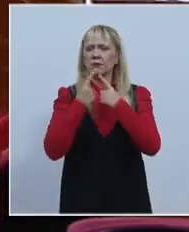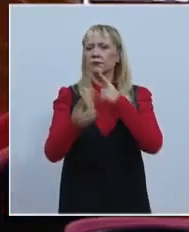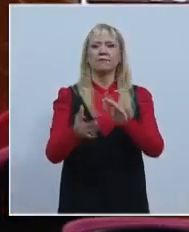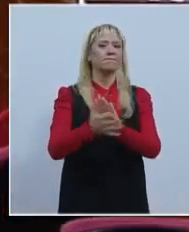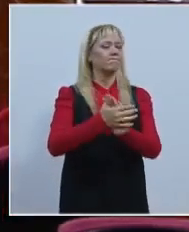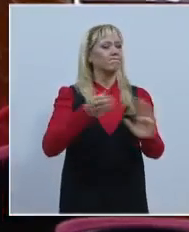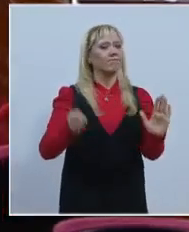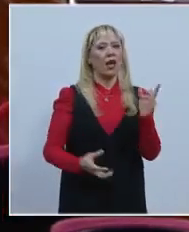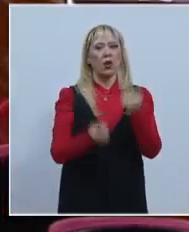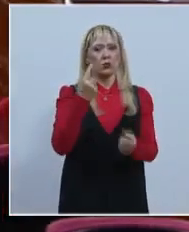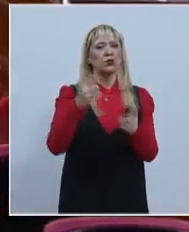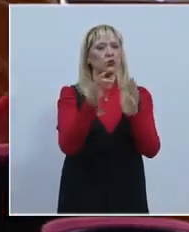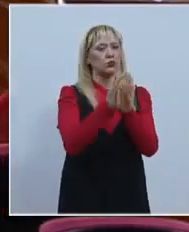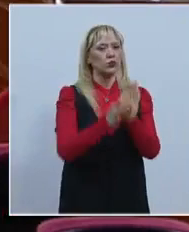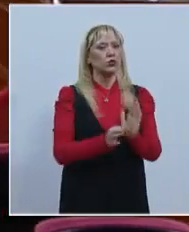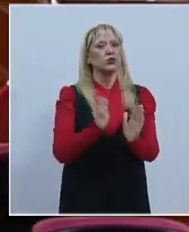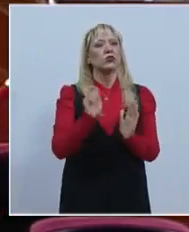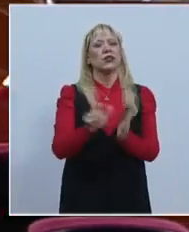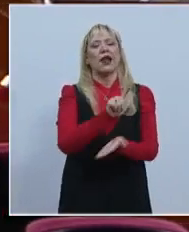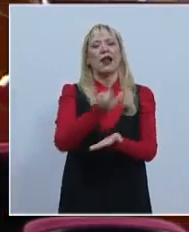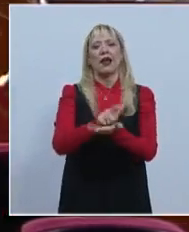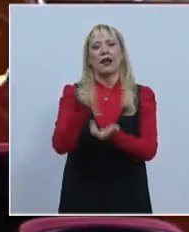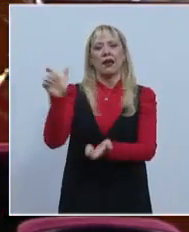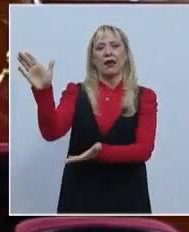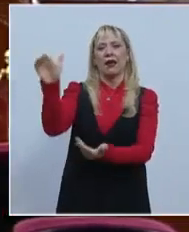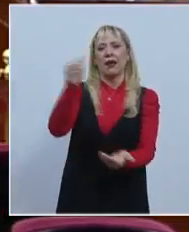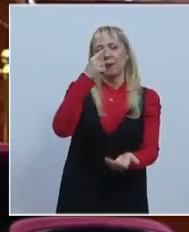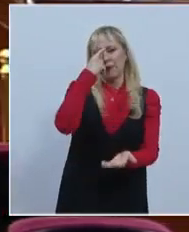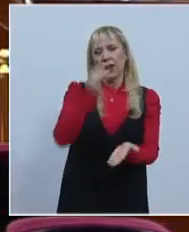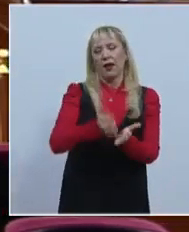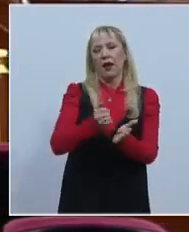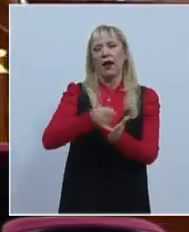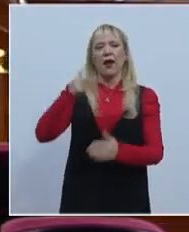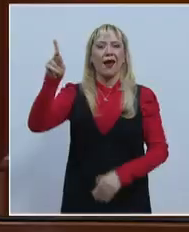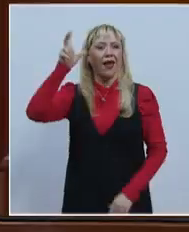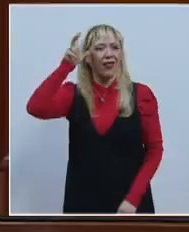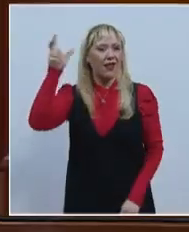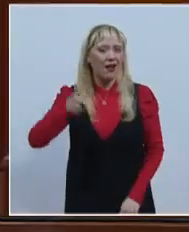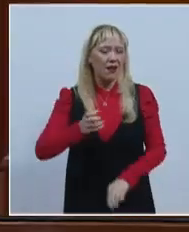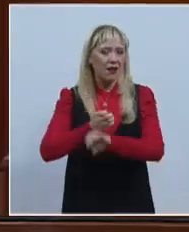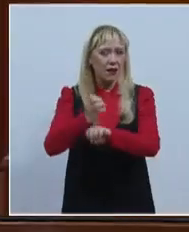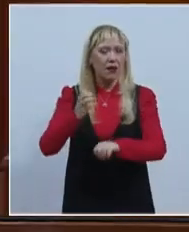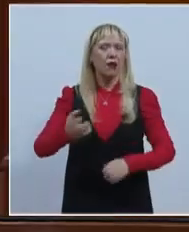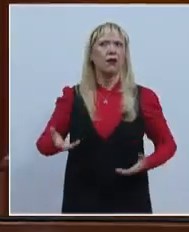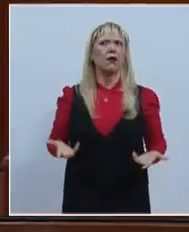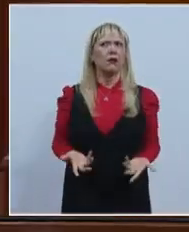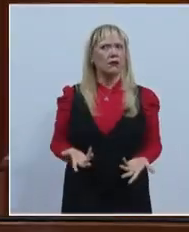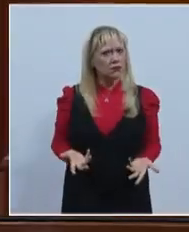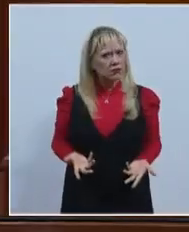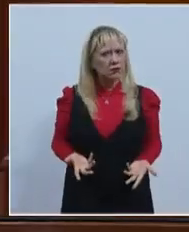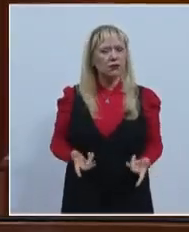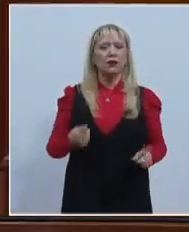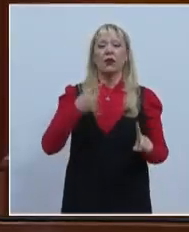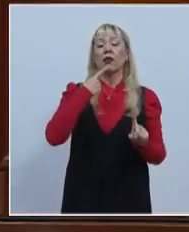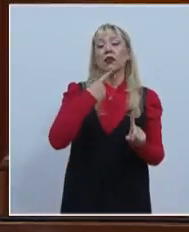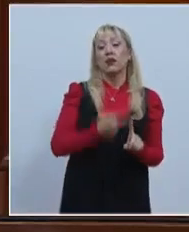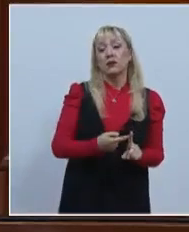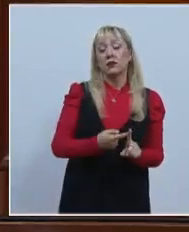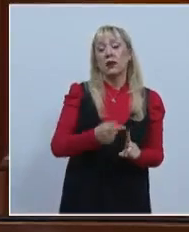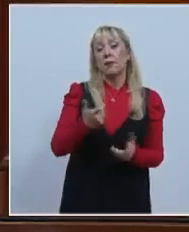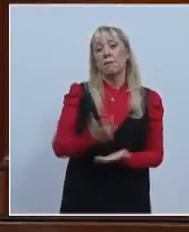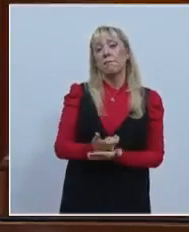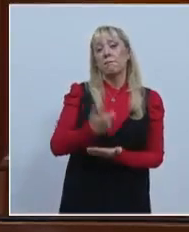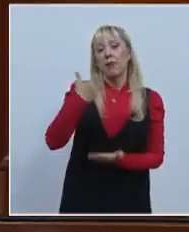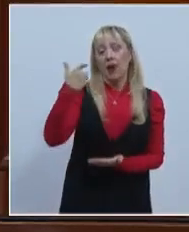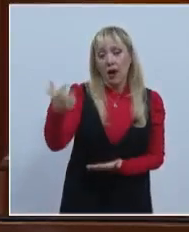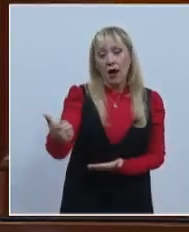de diversas disposiciones de leyes de ingresos de municipios del estado de Hidalgo, cuyos preceptos establecían el